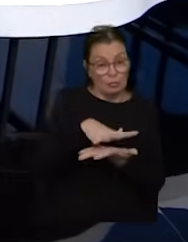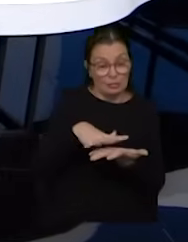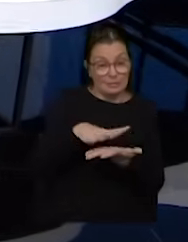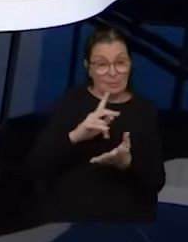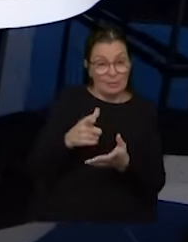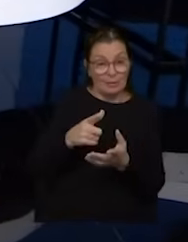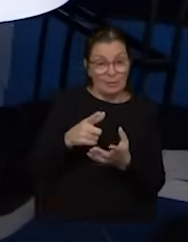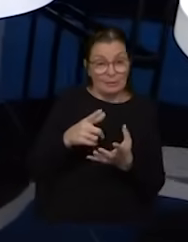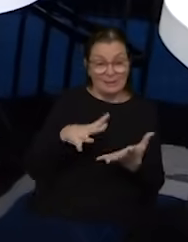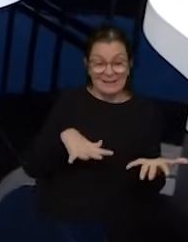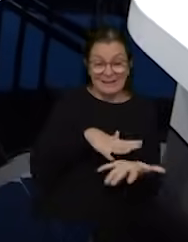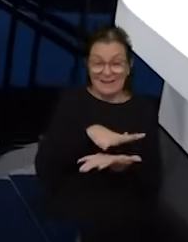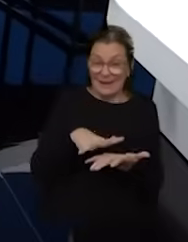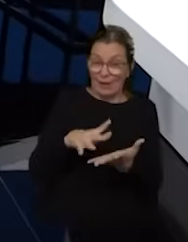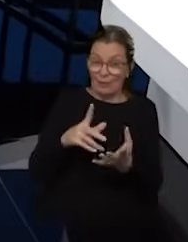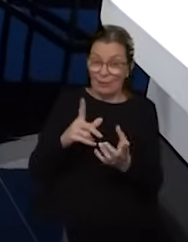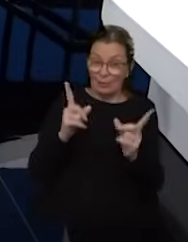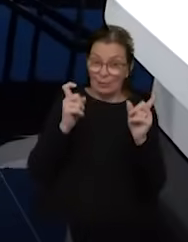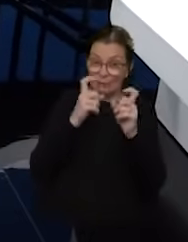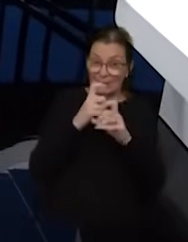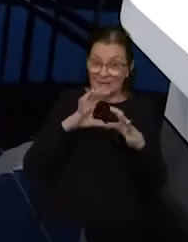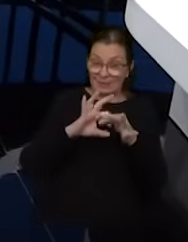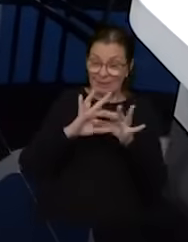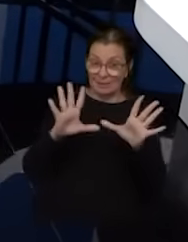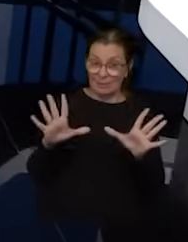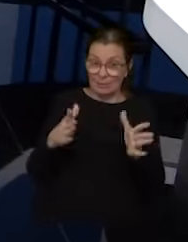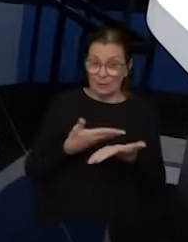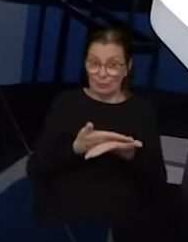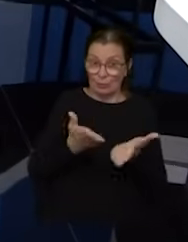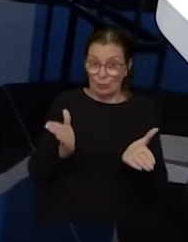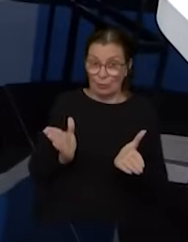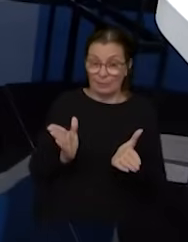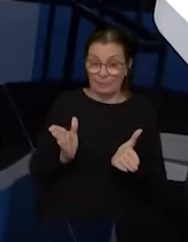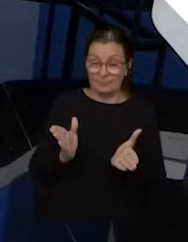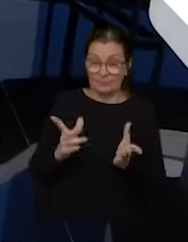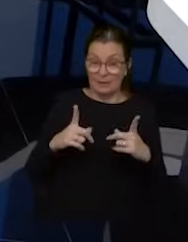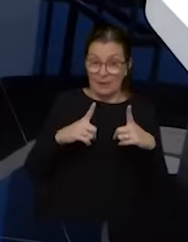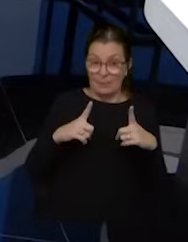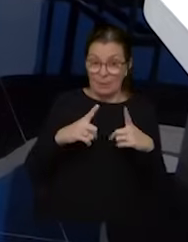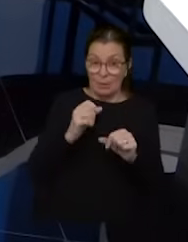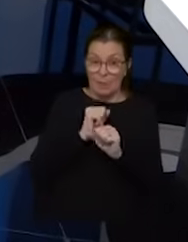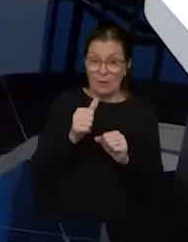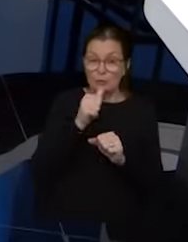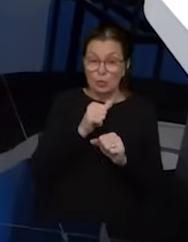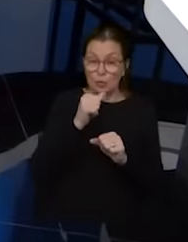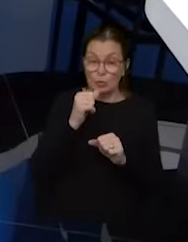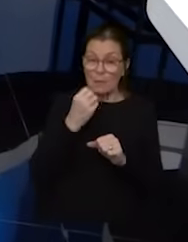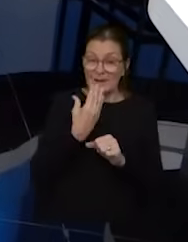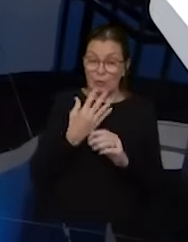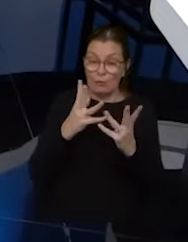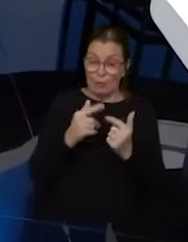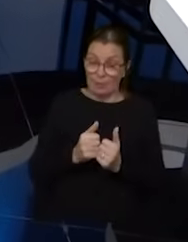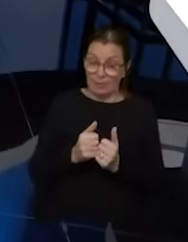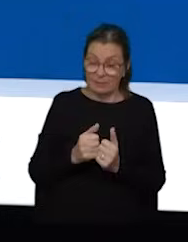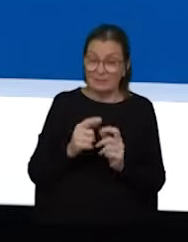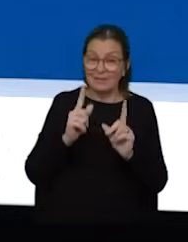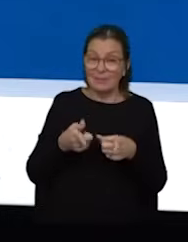bastante tétrico en términos de de construcción democrática y de pluralidad y espero que lo podamos resolver de la mejor manera porque también